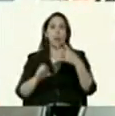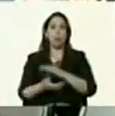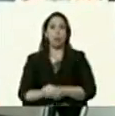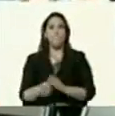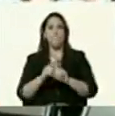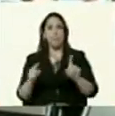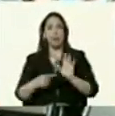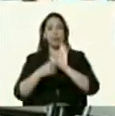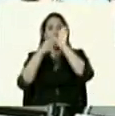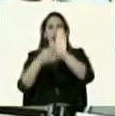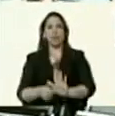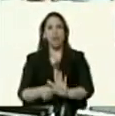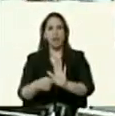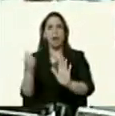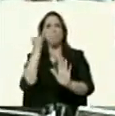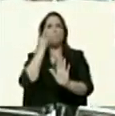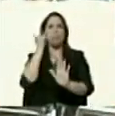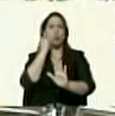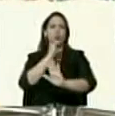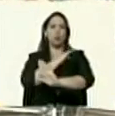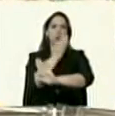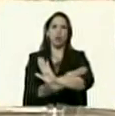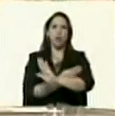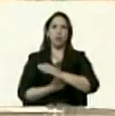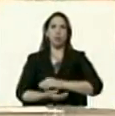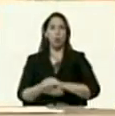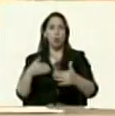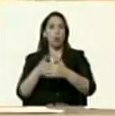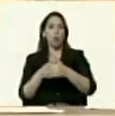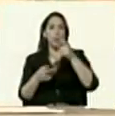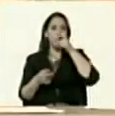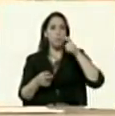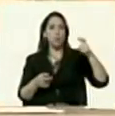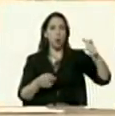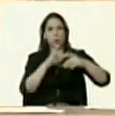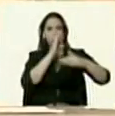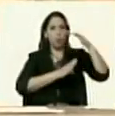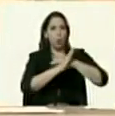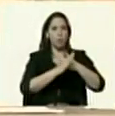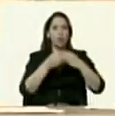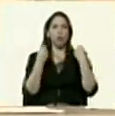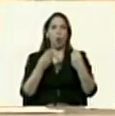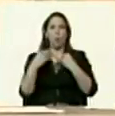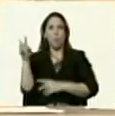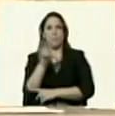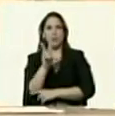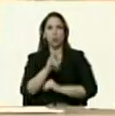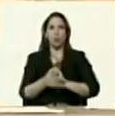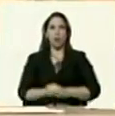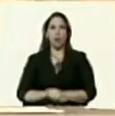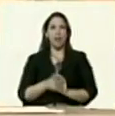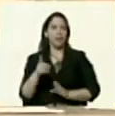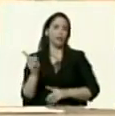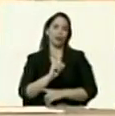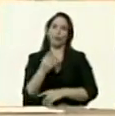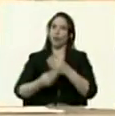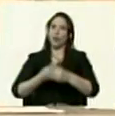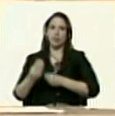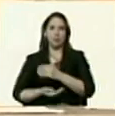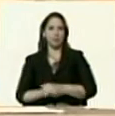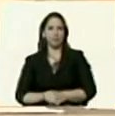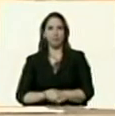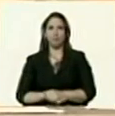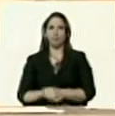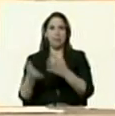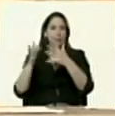para demostrar lo que es el abuso del poder contra un pueblo noble como el venezolano. Pero eso no lo van a hacer. En